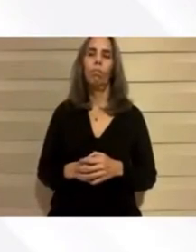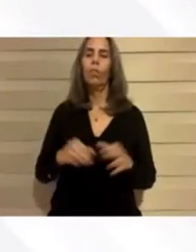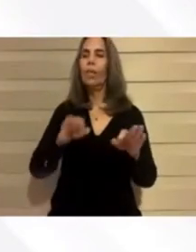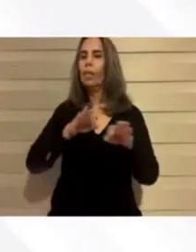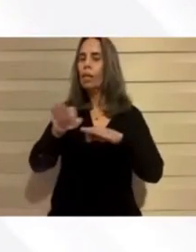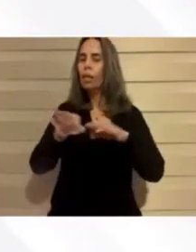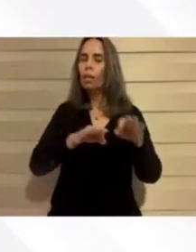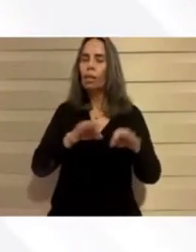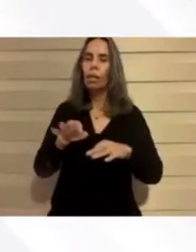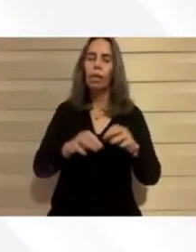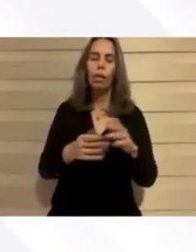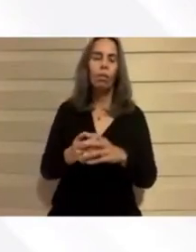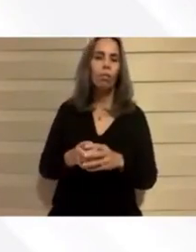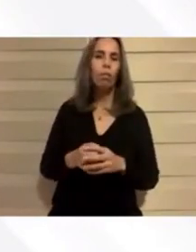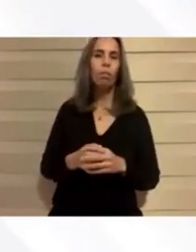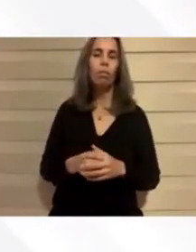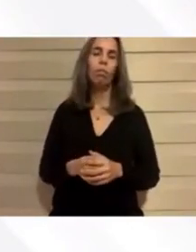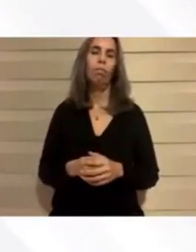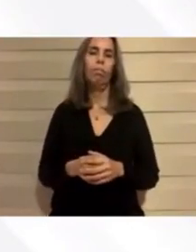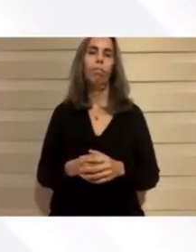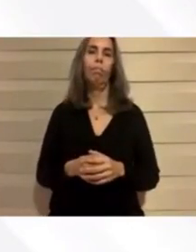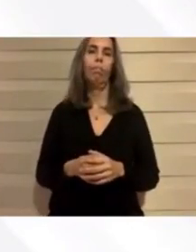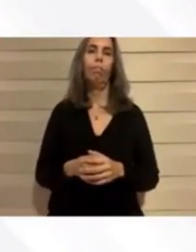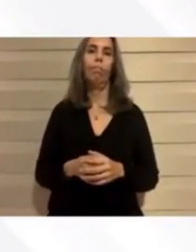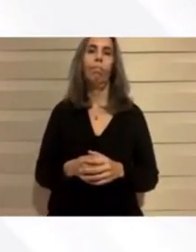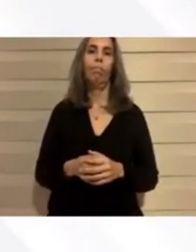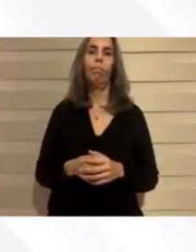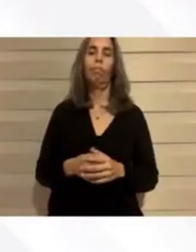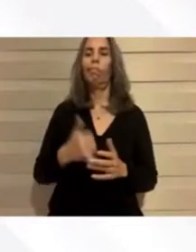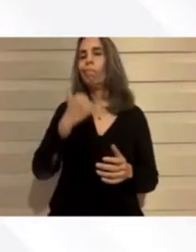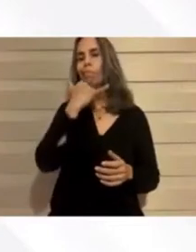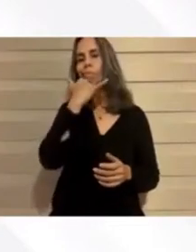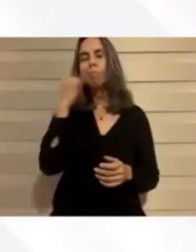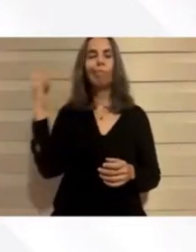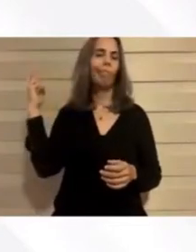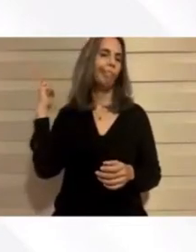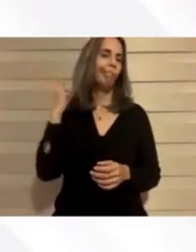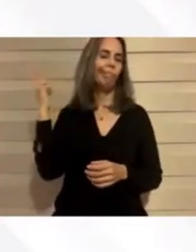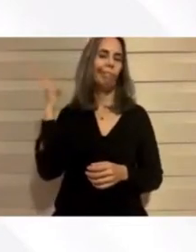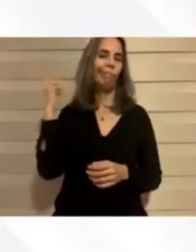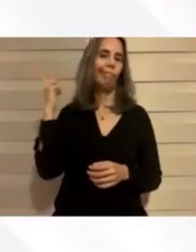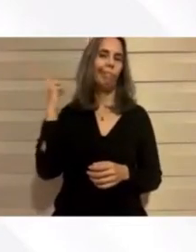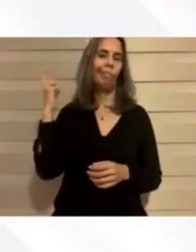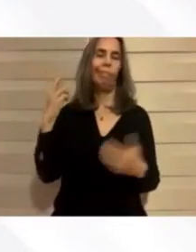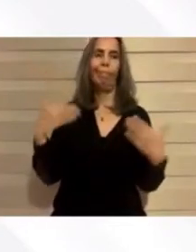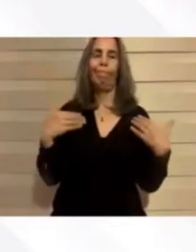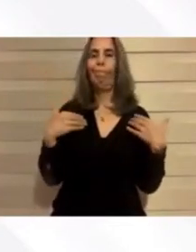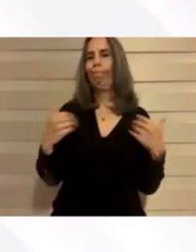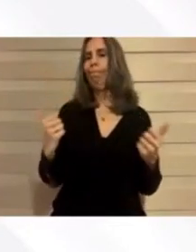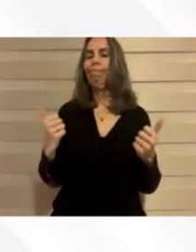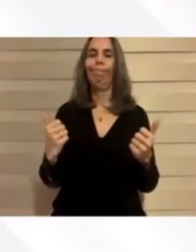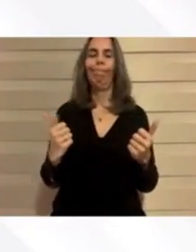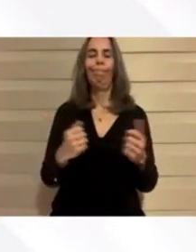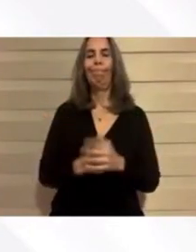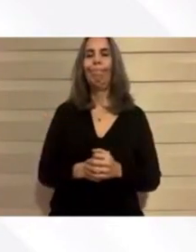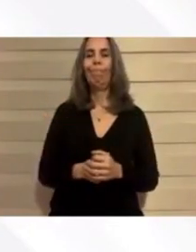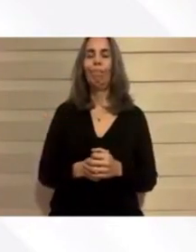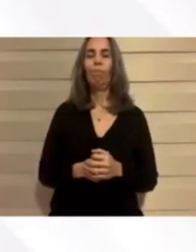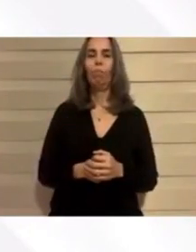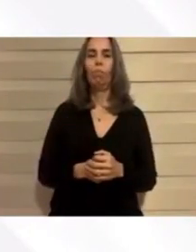ellas, además de ser mujeres muy talentosas y con un gran liderazgo, En todo este proceso de